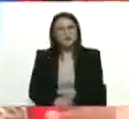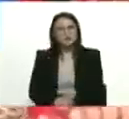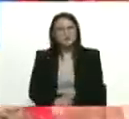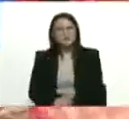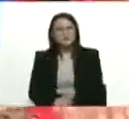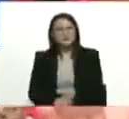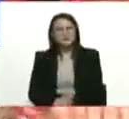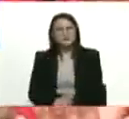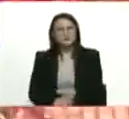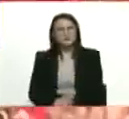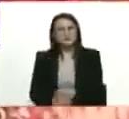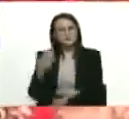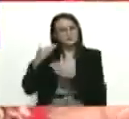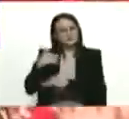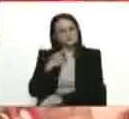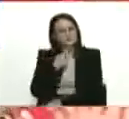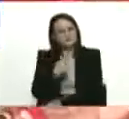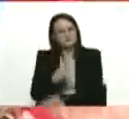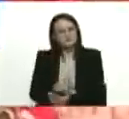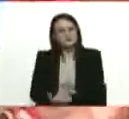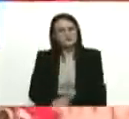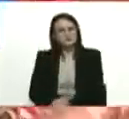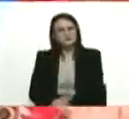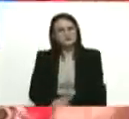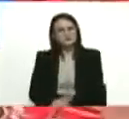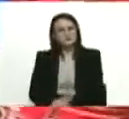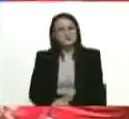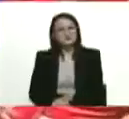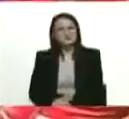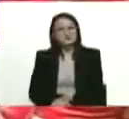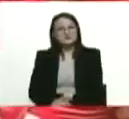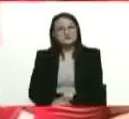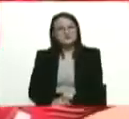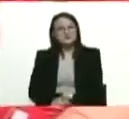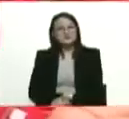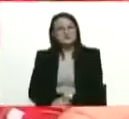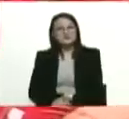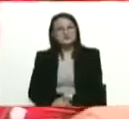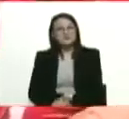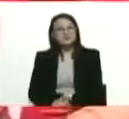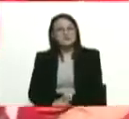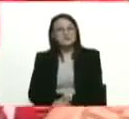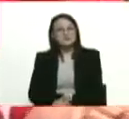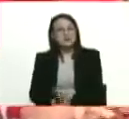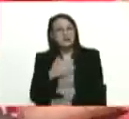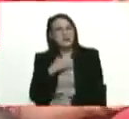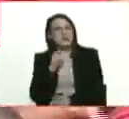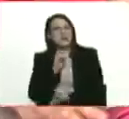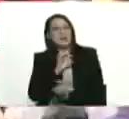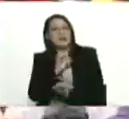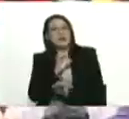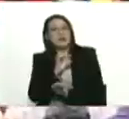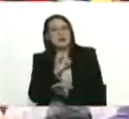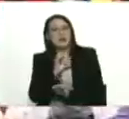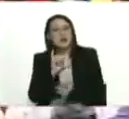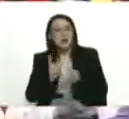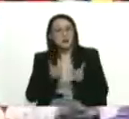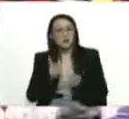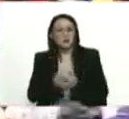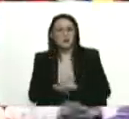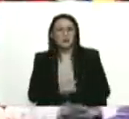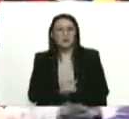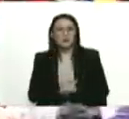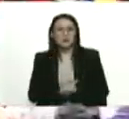Yo dije en estos días, y andan, ¿cómo se llama?, ardidos y ardidas,